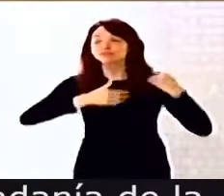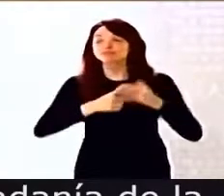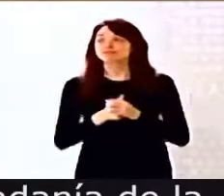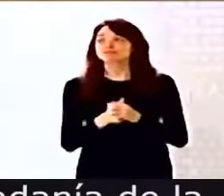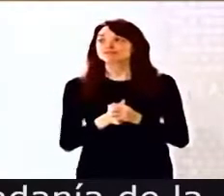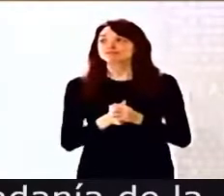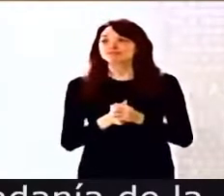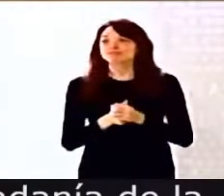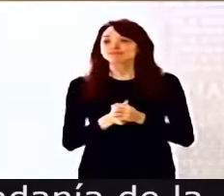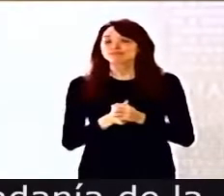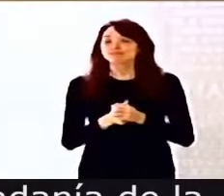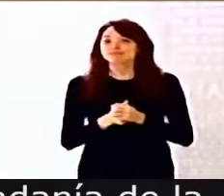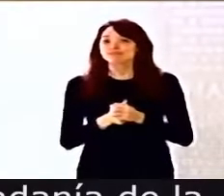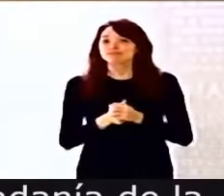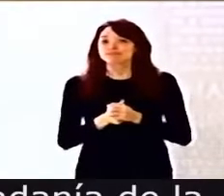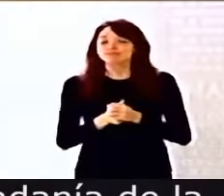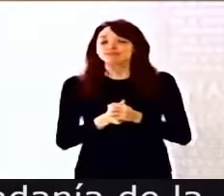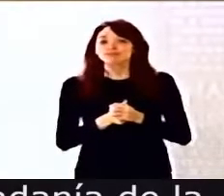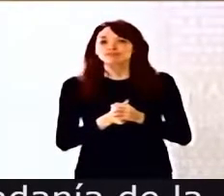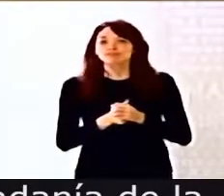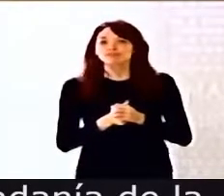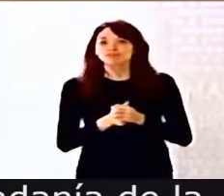porque frente